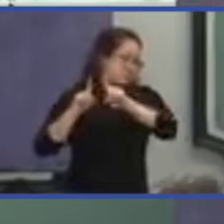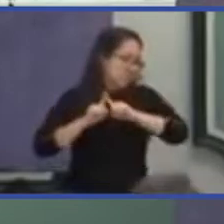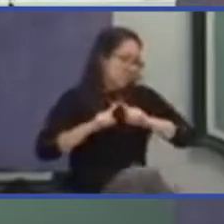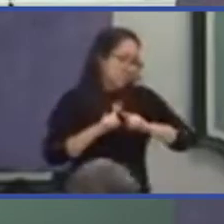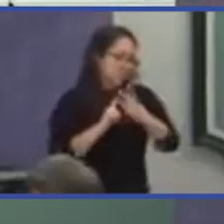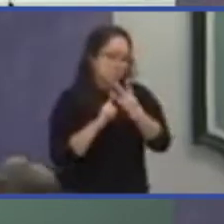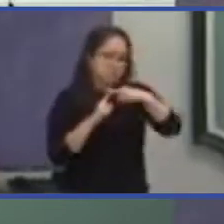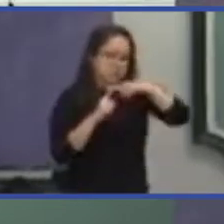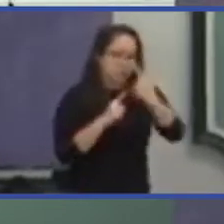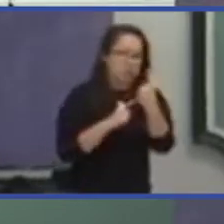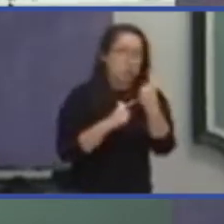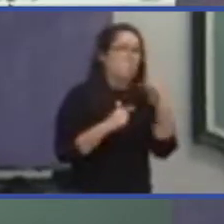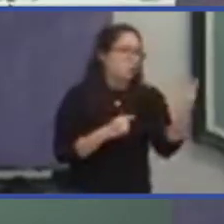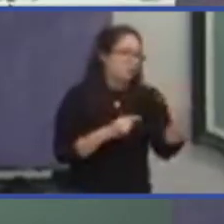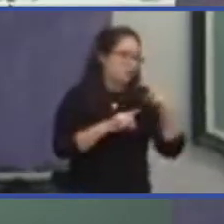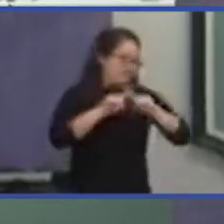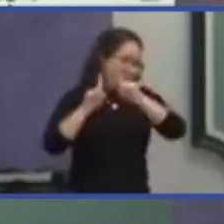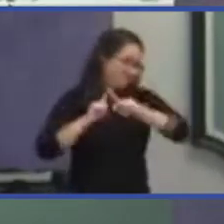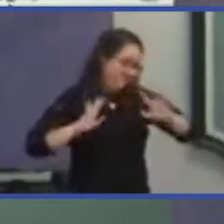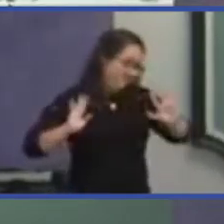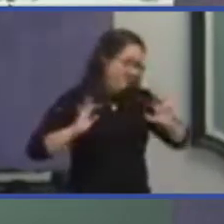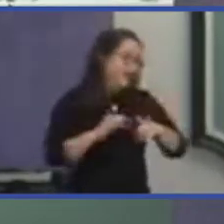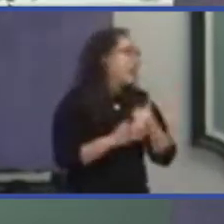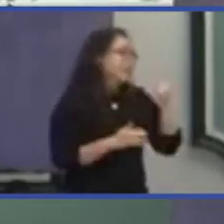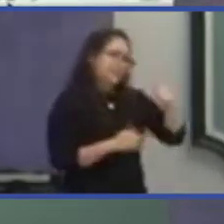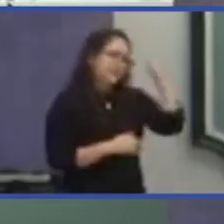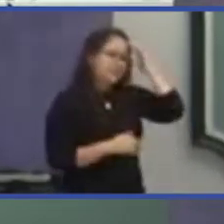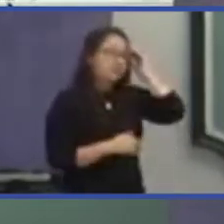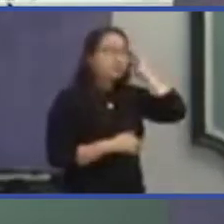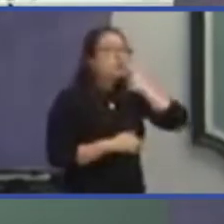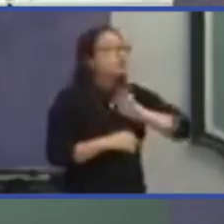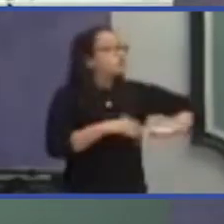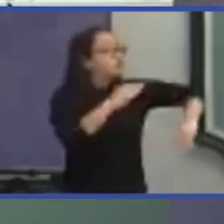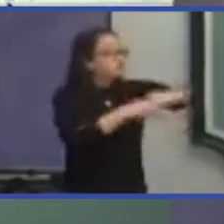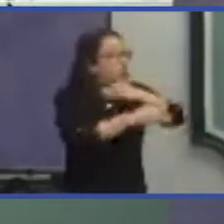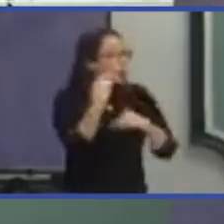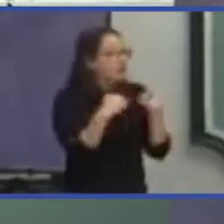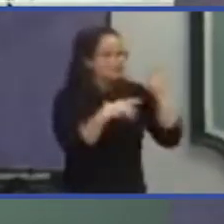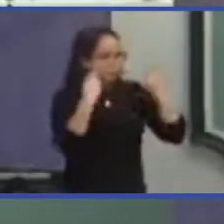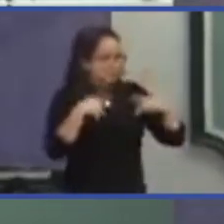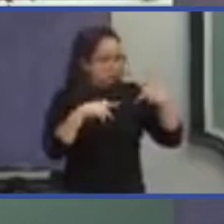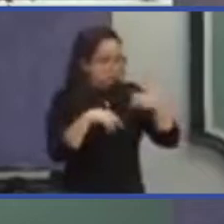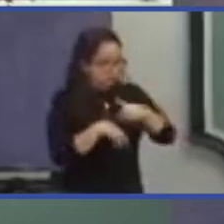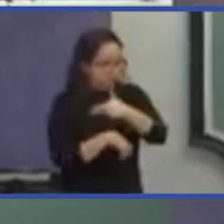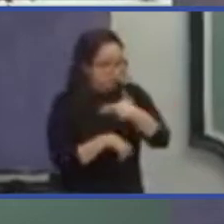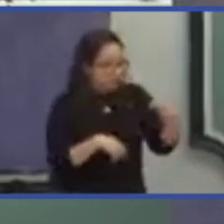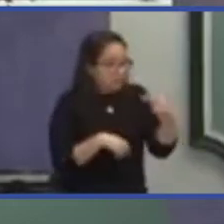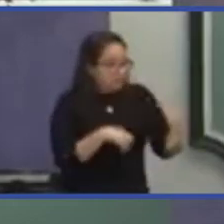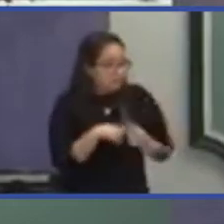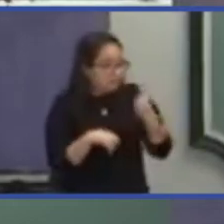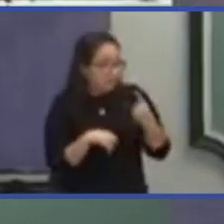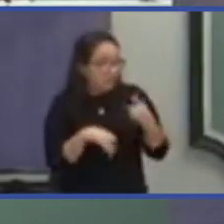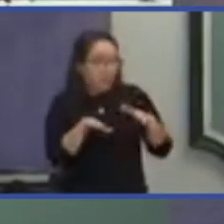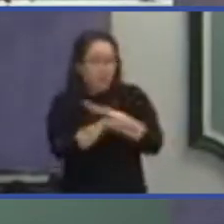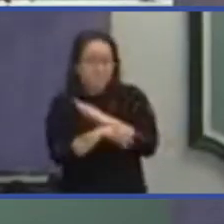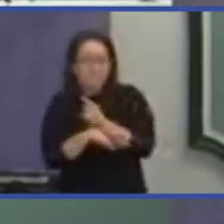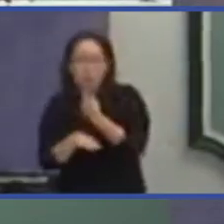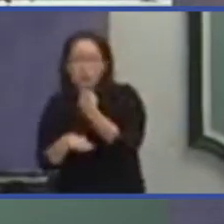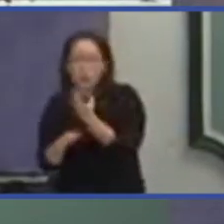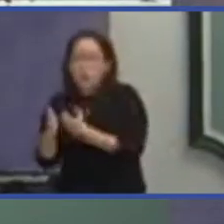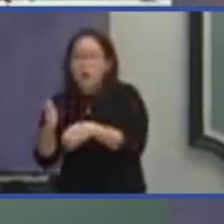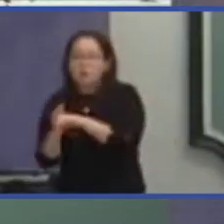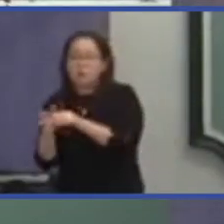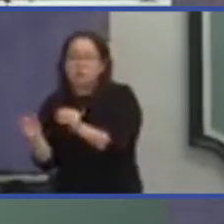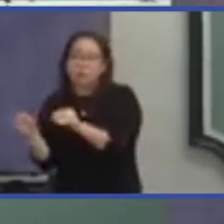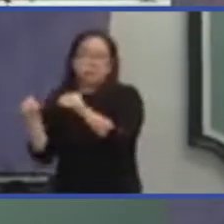seguimos. Entonces, todos los huéspedes del hotel infinito se mueven un cuarto y entonces, en la